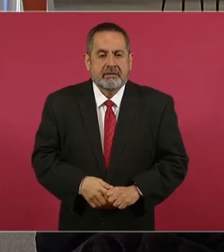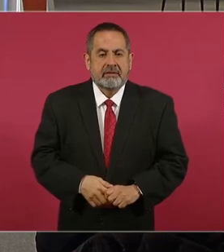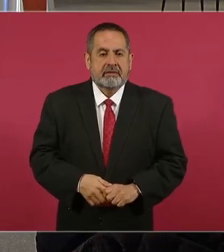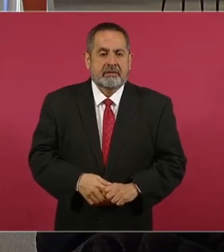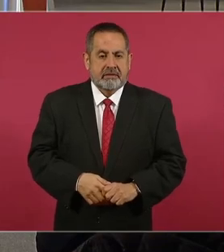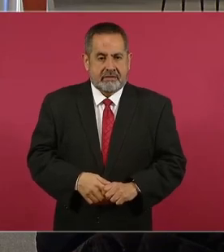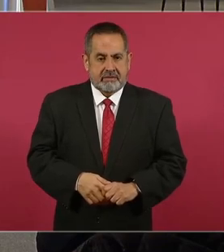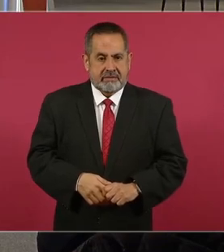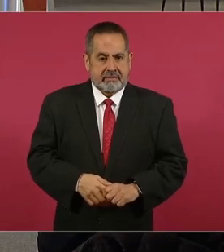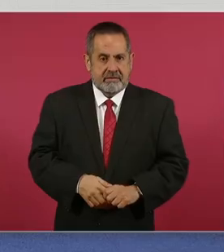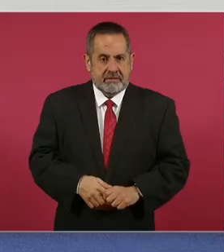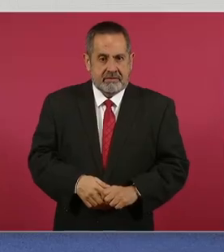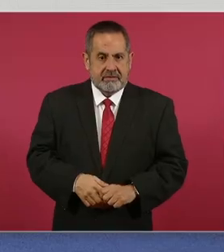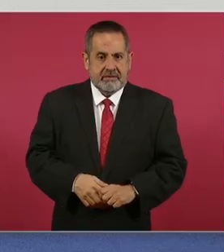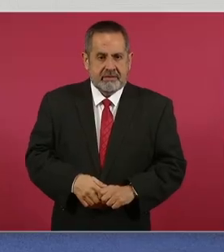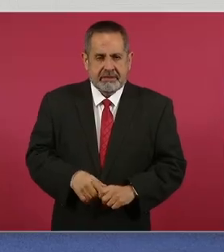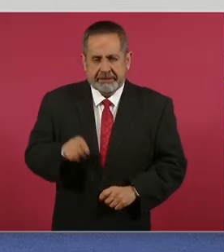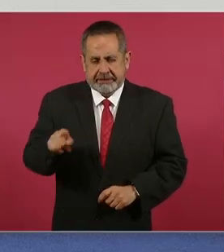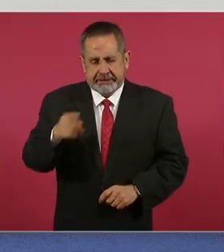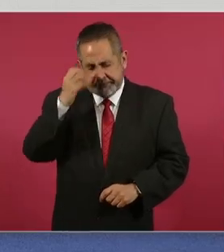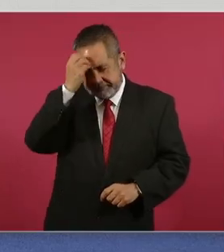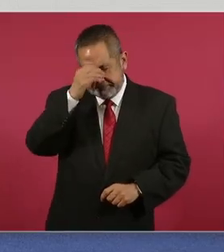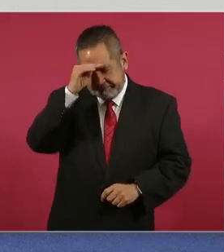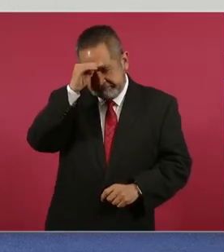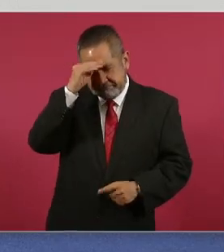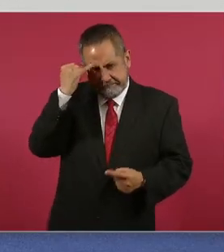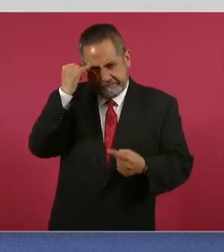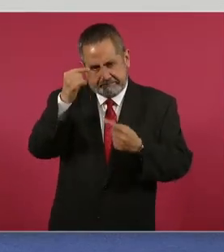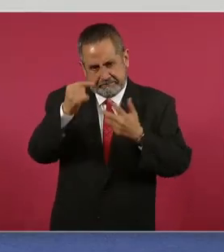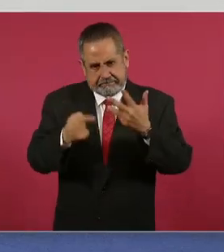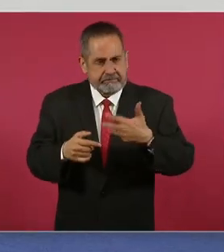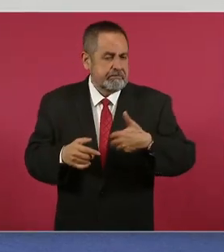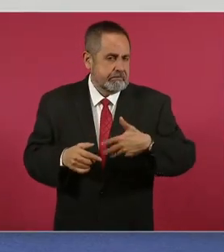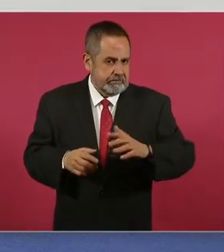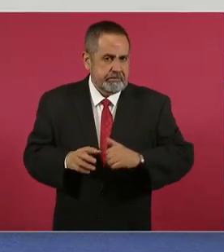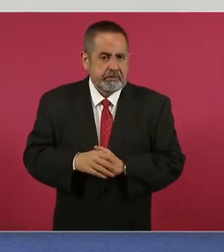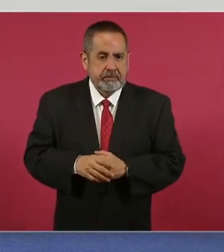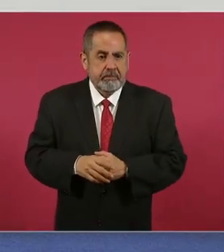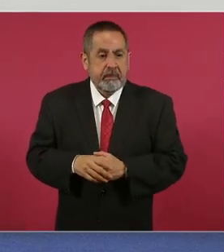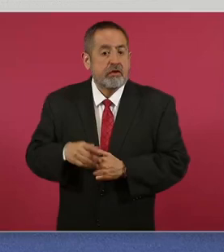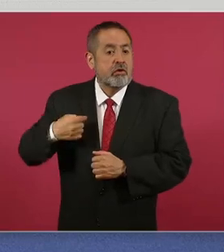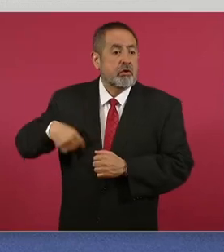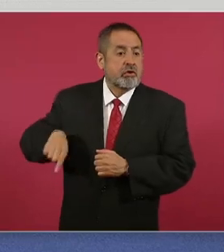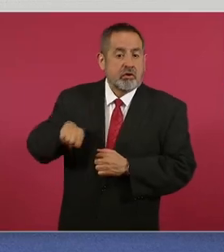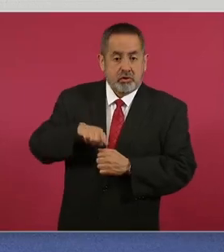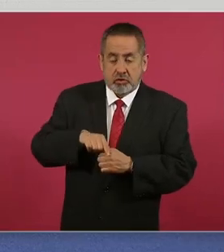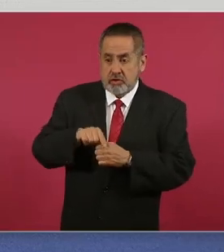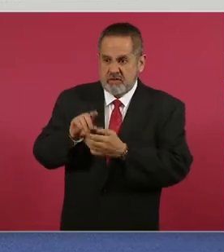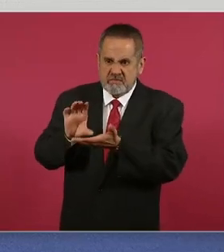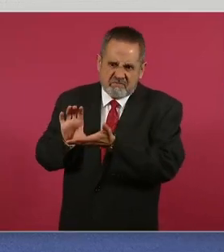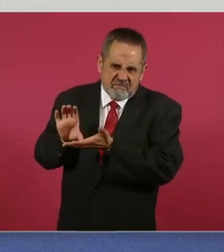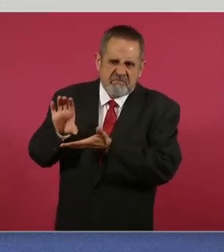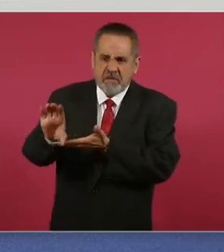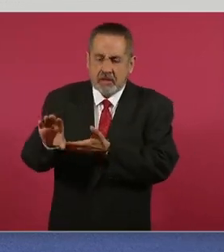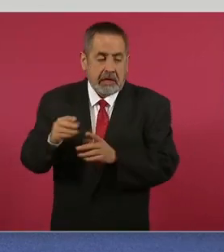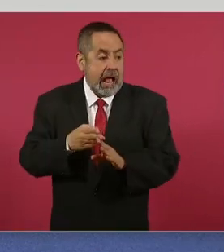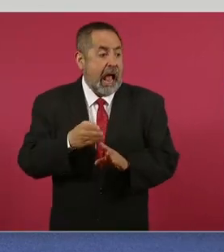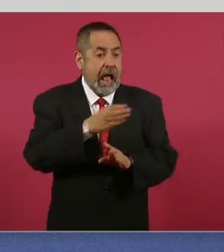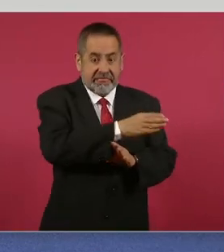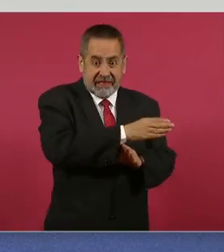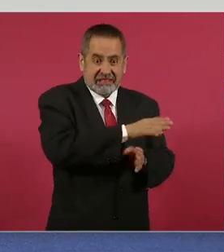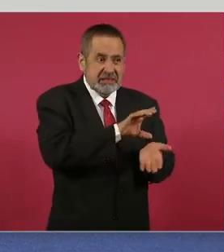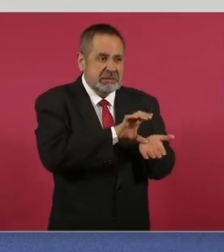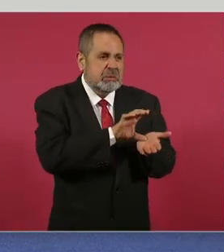Estos son unos pequeños reflexiones. No obstante, el menor gasto de inversión respecto a las dos administraciones anteriores,